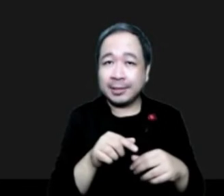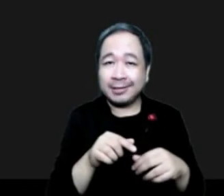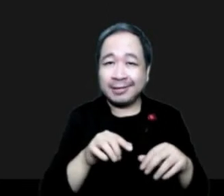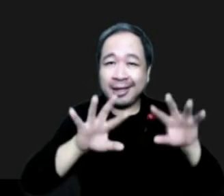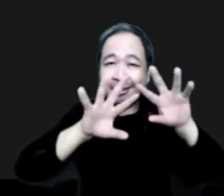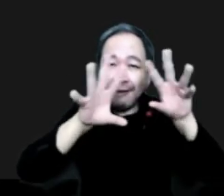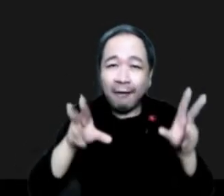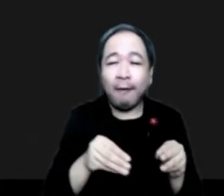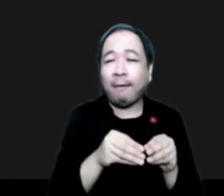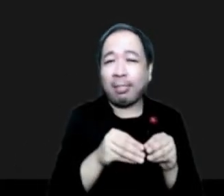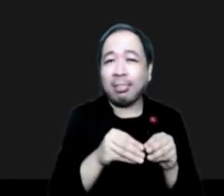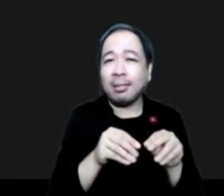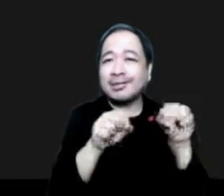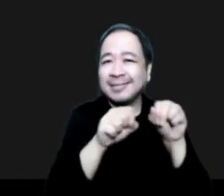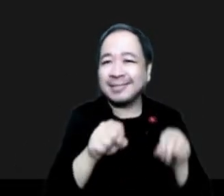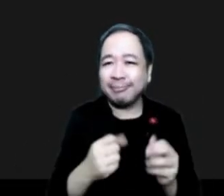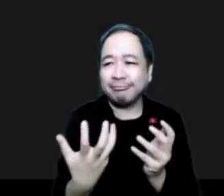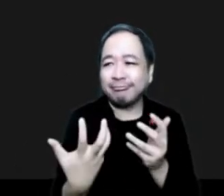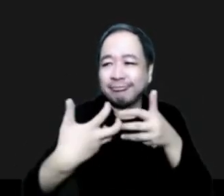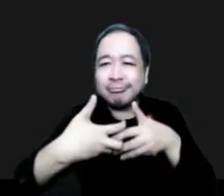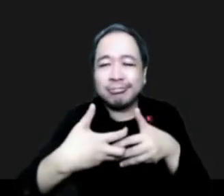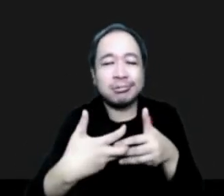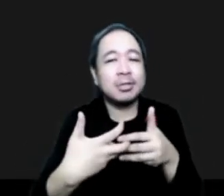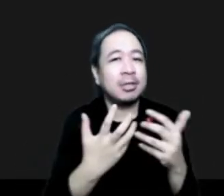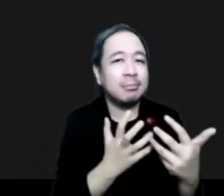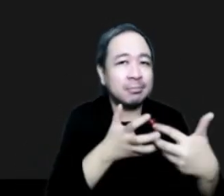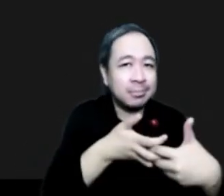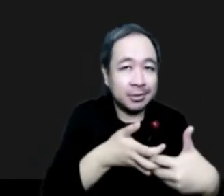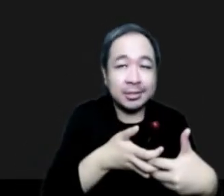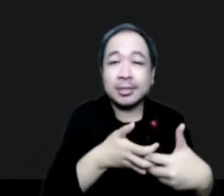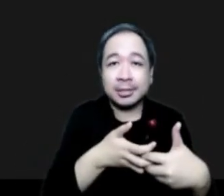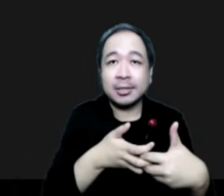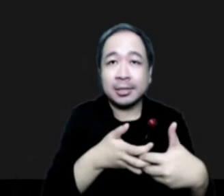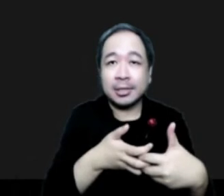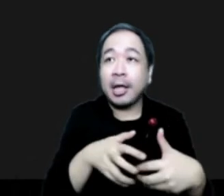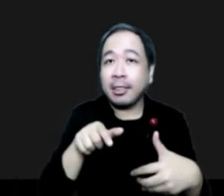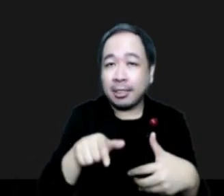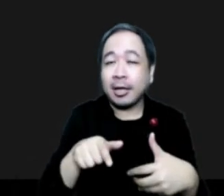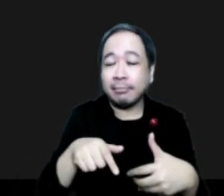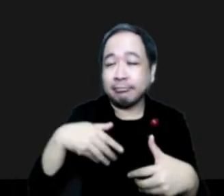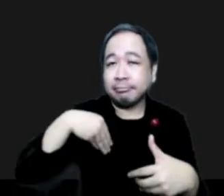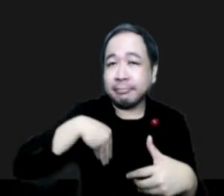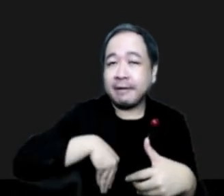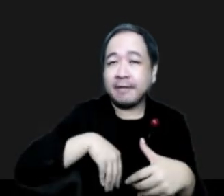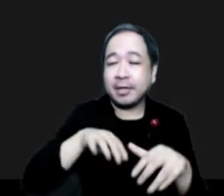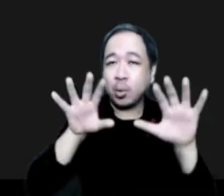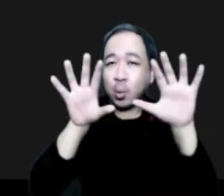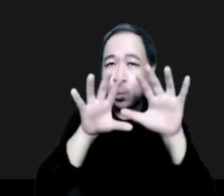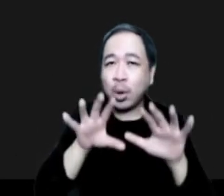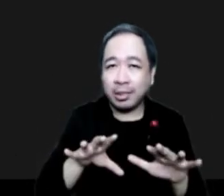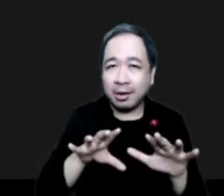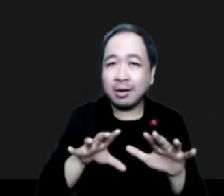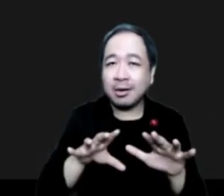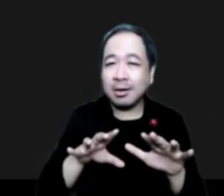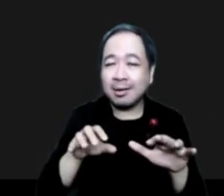pronosticadores del tiempo para seguir los sistemas meteorológicos que puedan